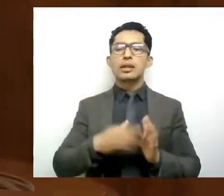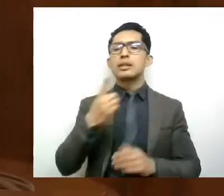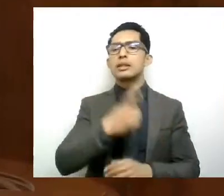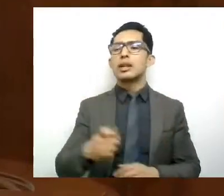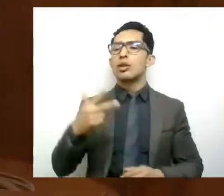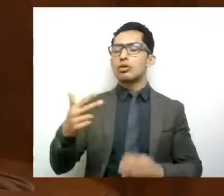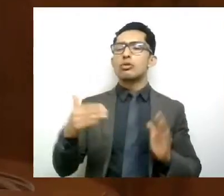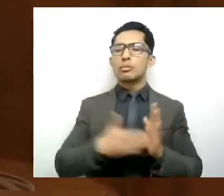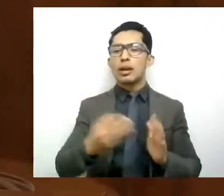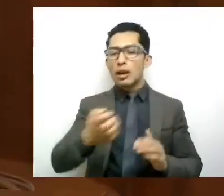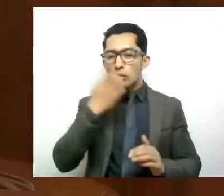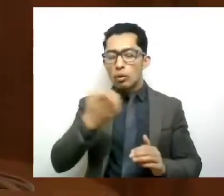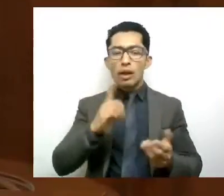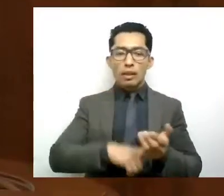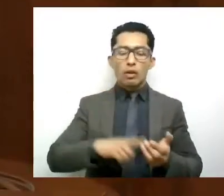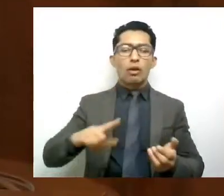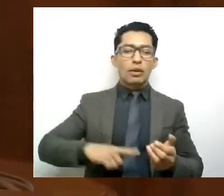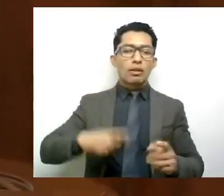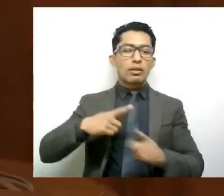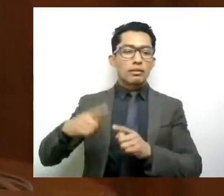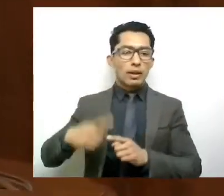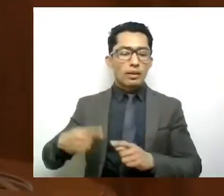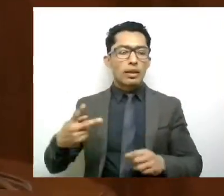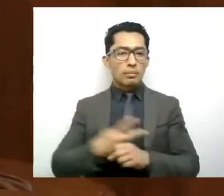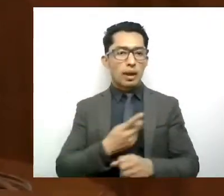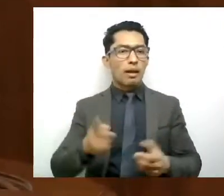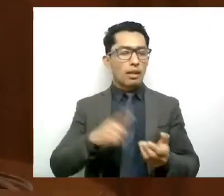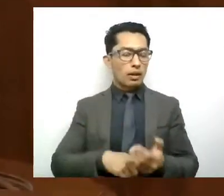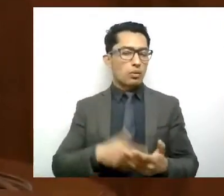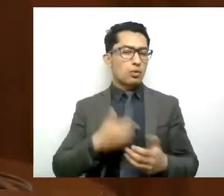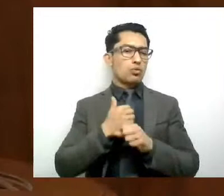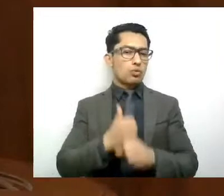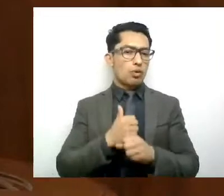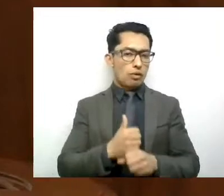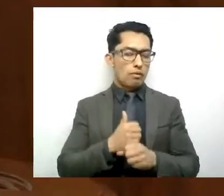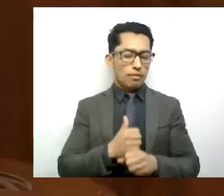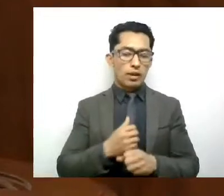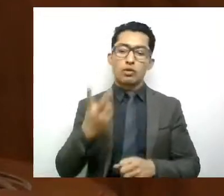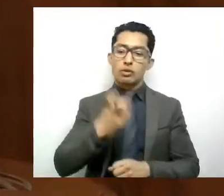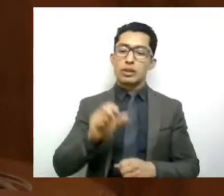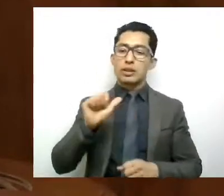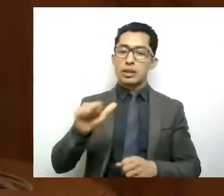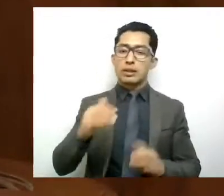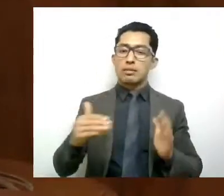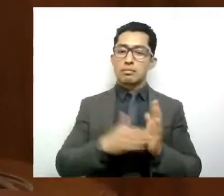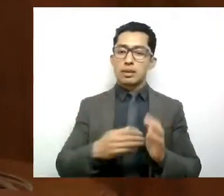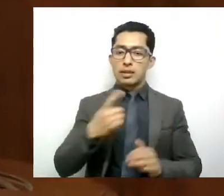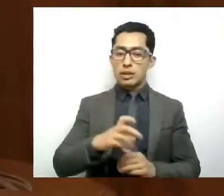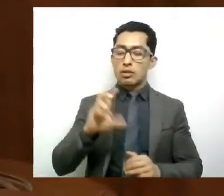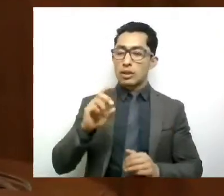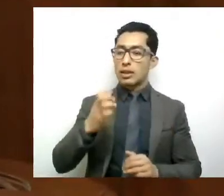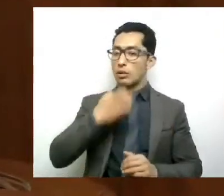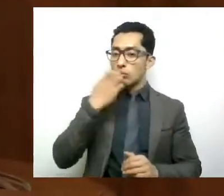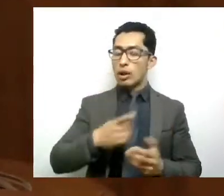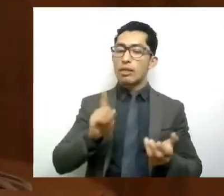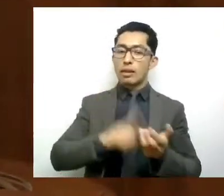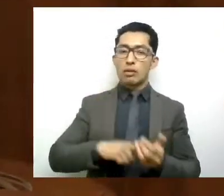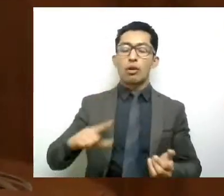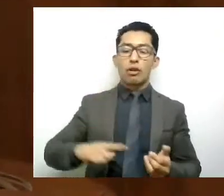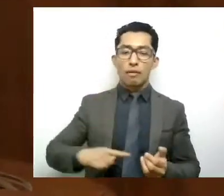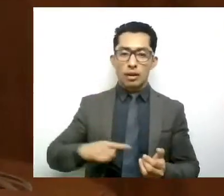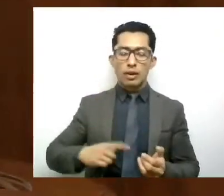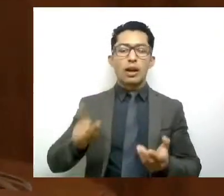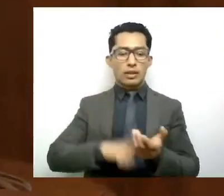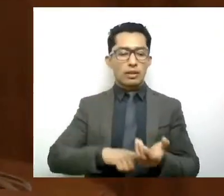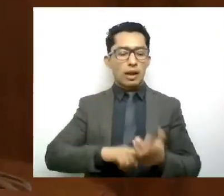escuelas públicas de dicha situación, de las 216,130 escuelas públicas que existen en el